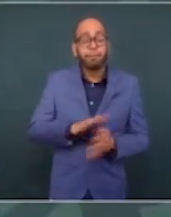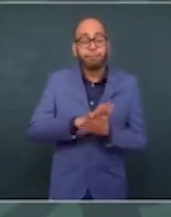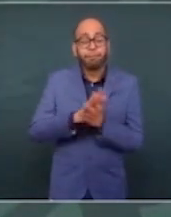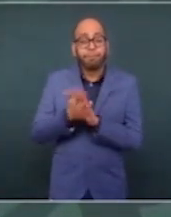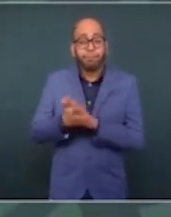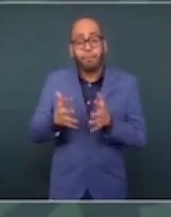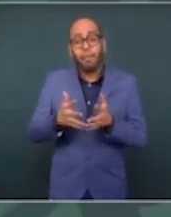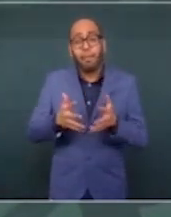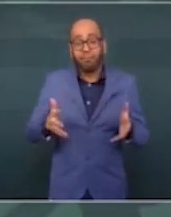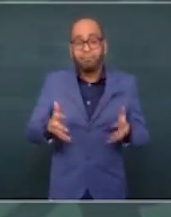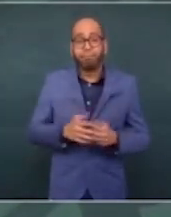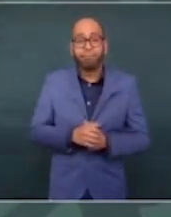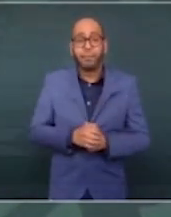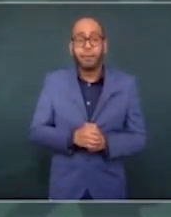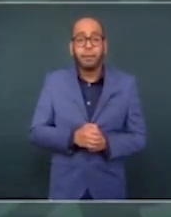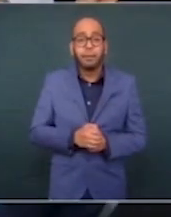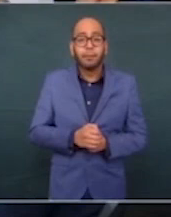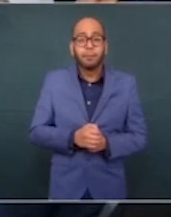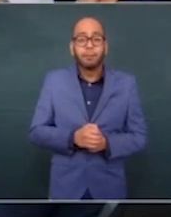pues